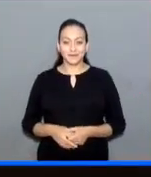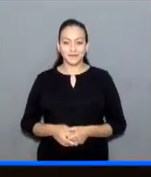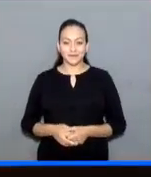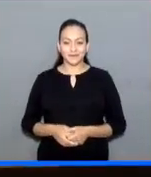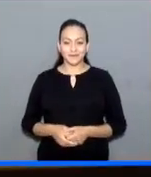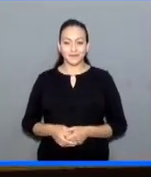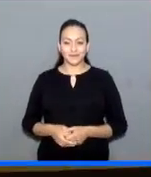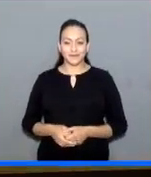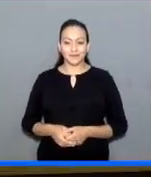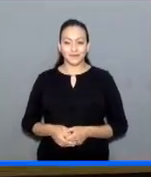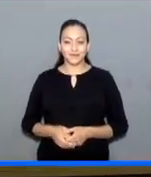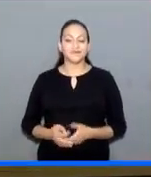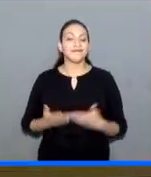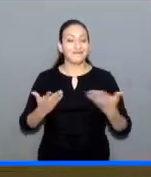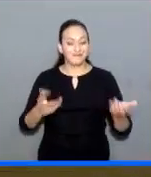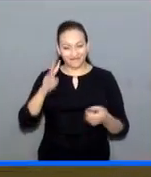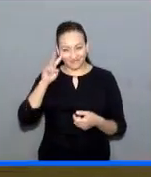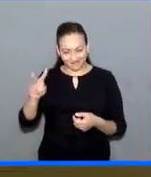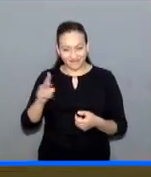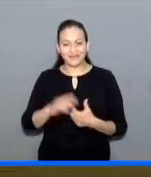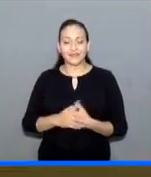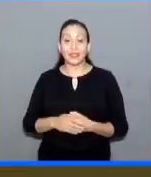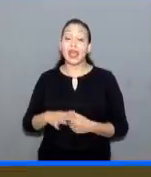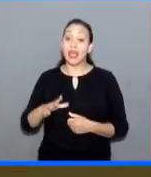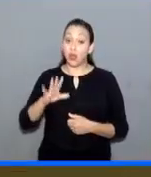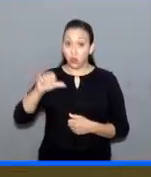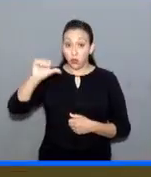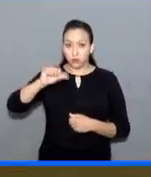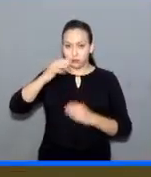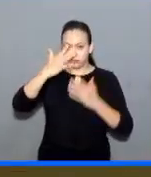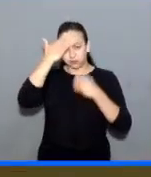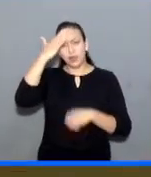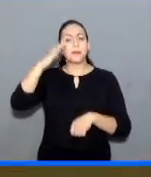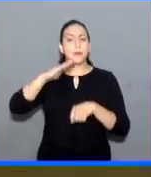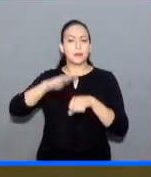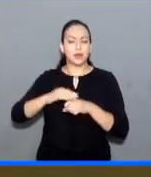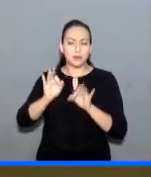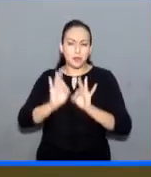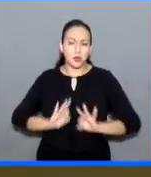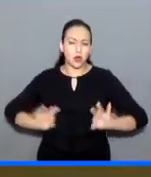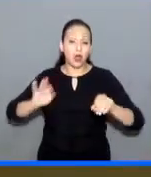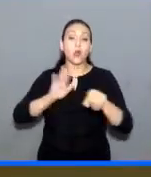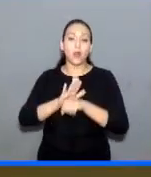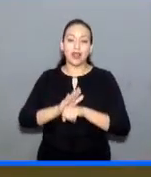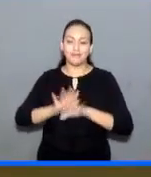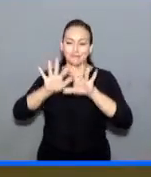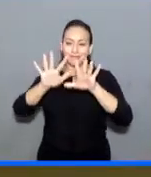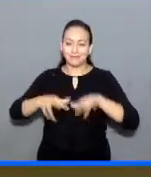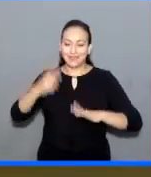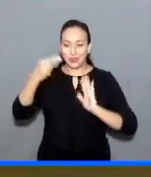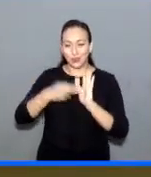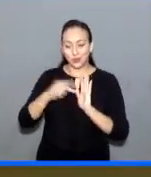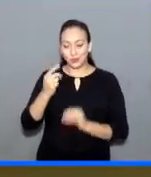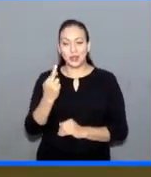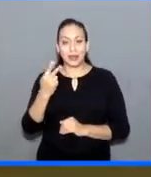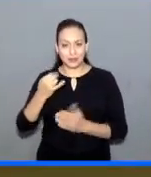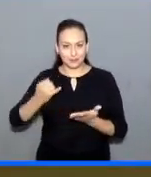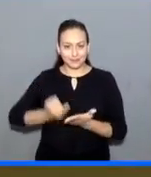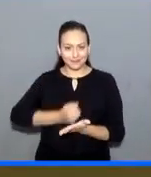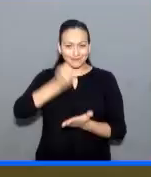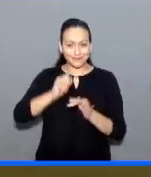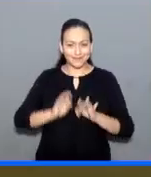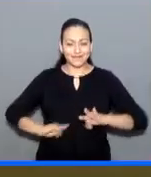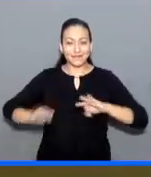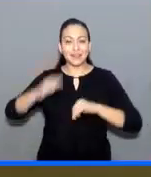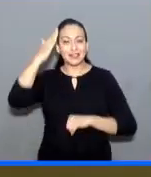Ahora nos enlazamos a la ceremonia de entrega del Premio Sentencias 2025 que encabeza el ministro presidente de la Suprema Corte,